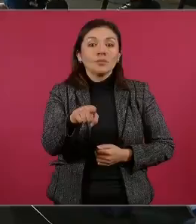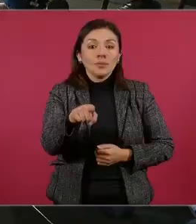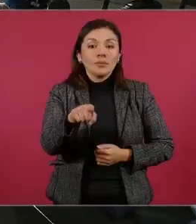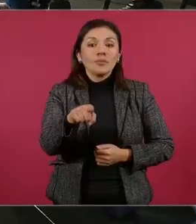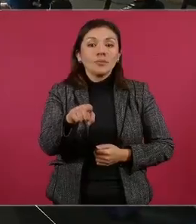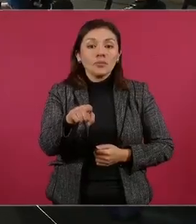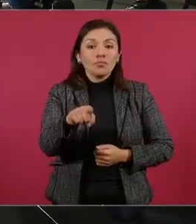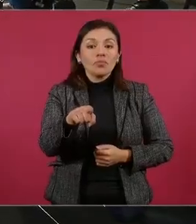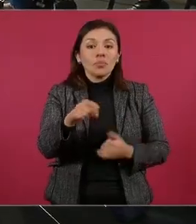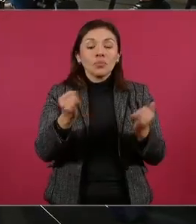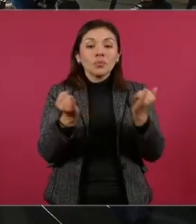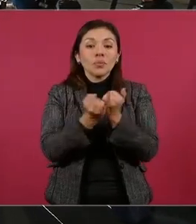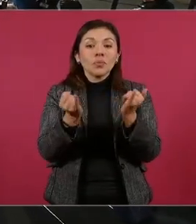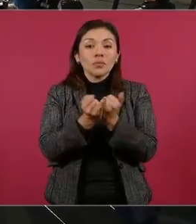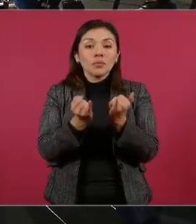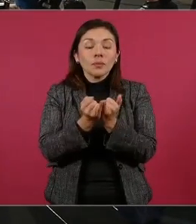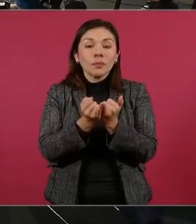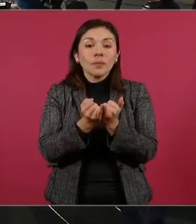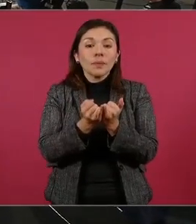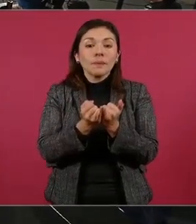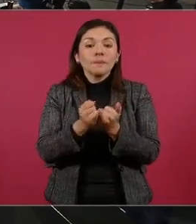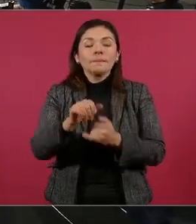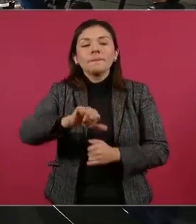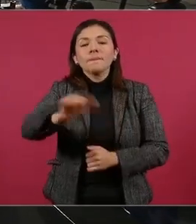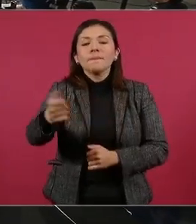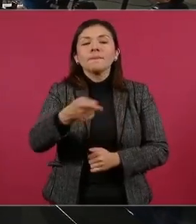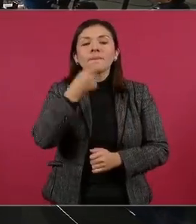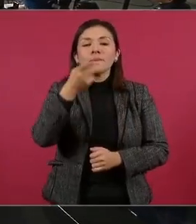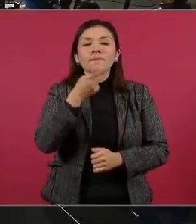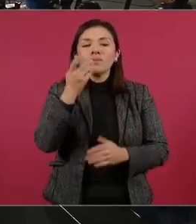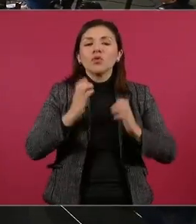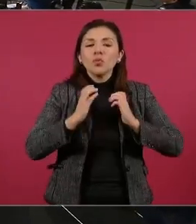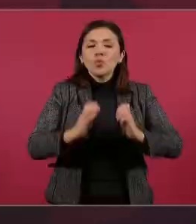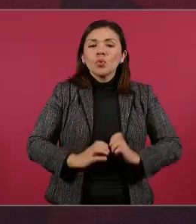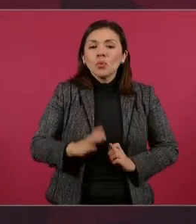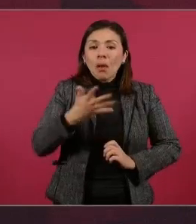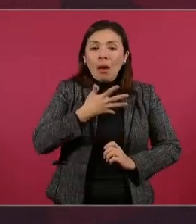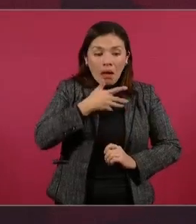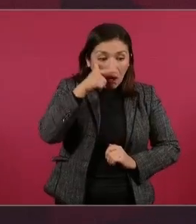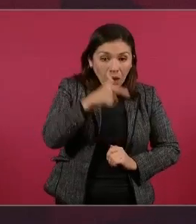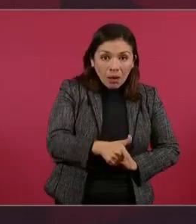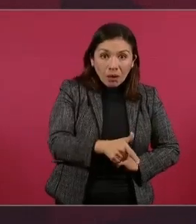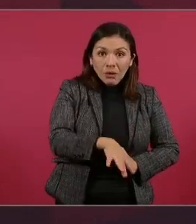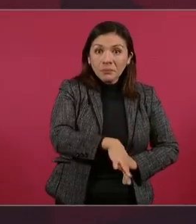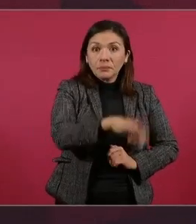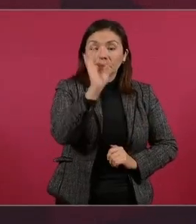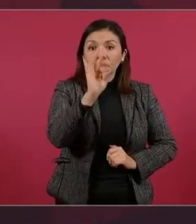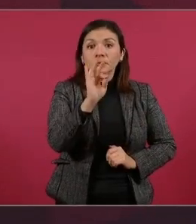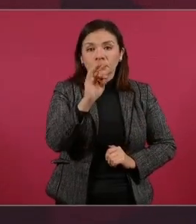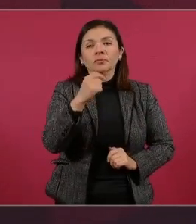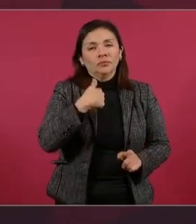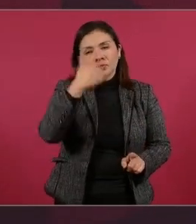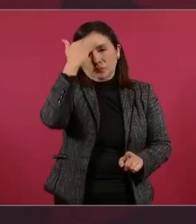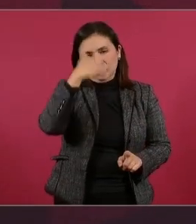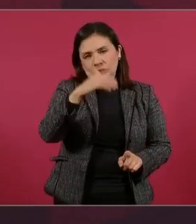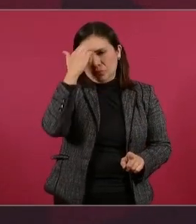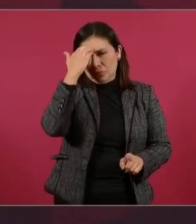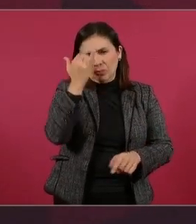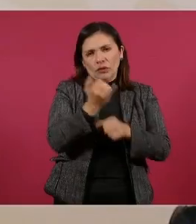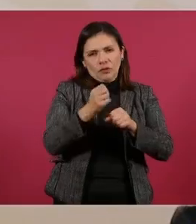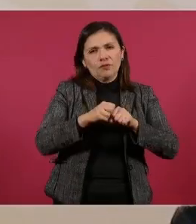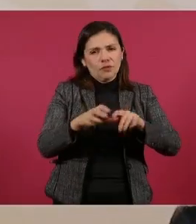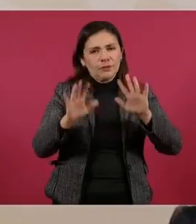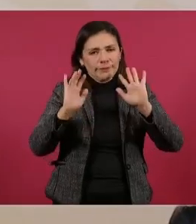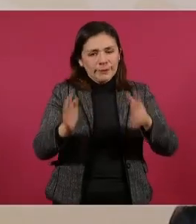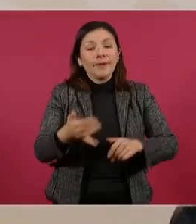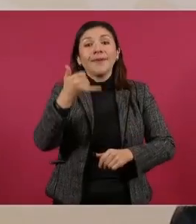sobre los cuerpos que se encontraron tenemos nosotros la información